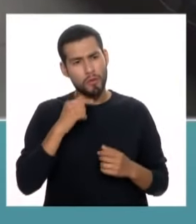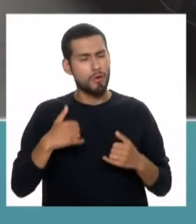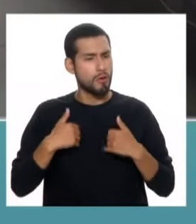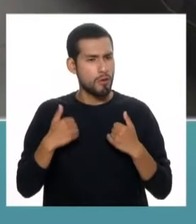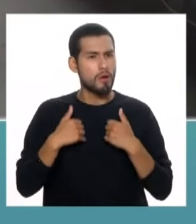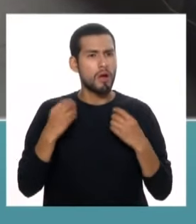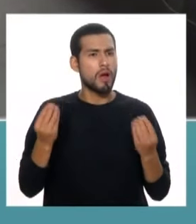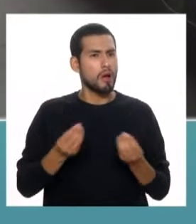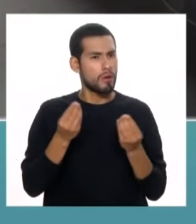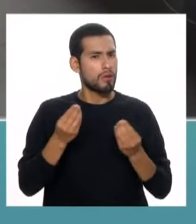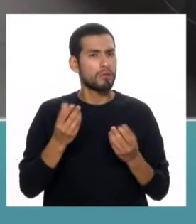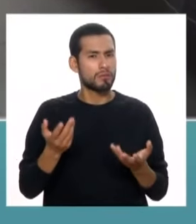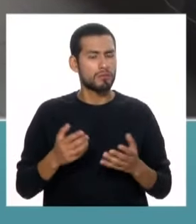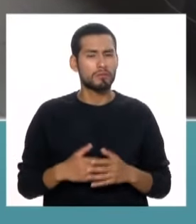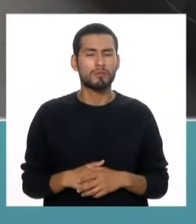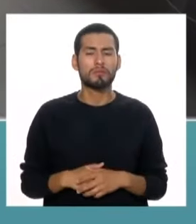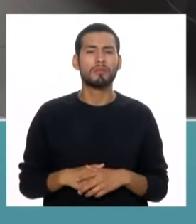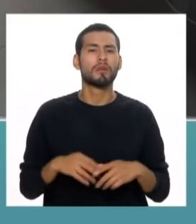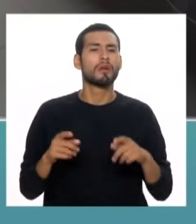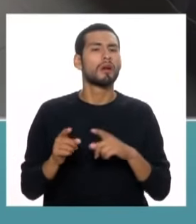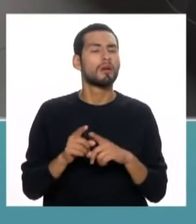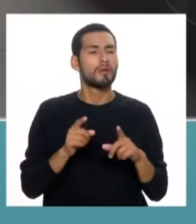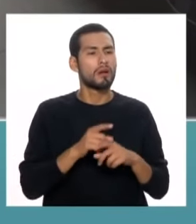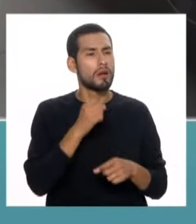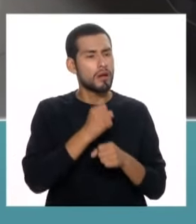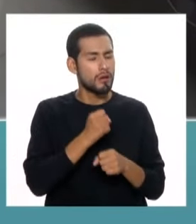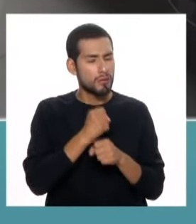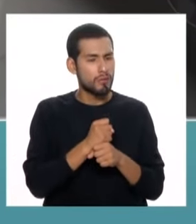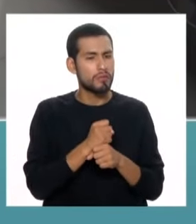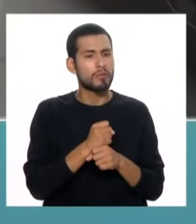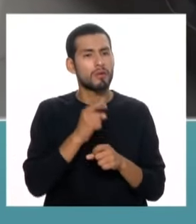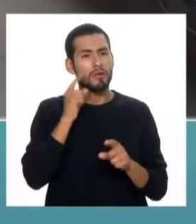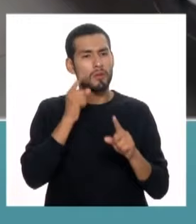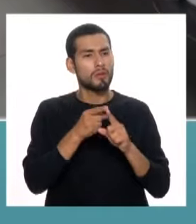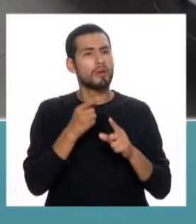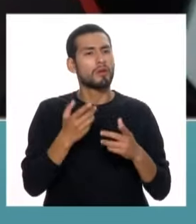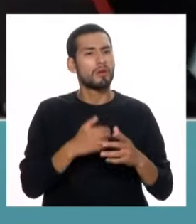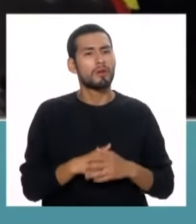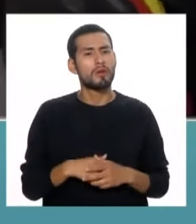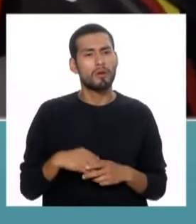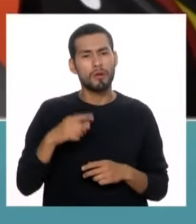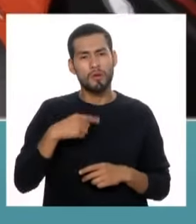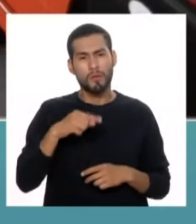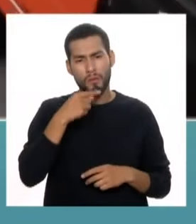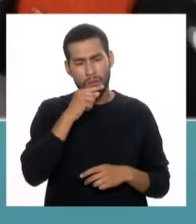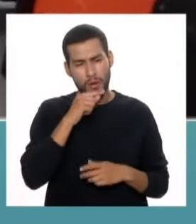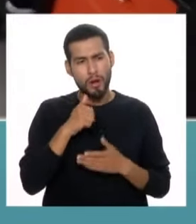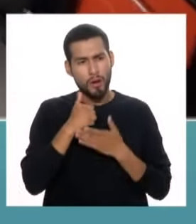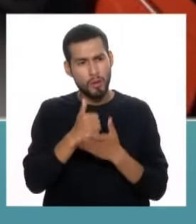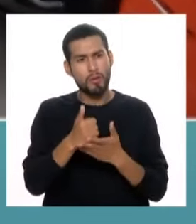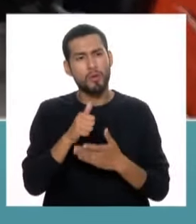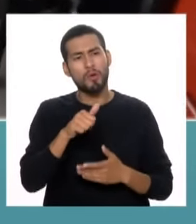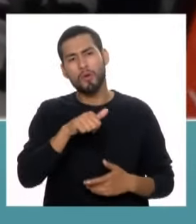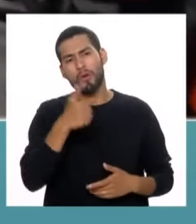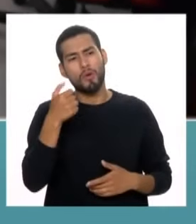jóvenes, adolescentes también, y también se trabaja con mujeres que ayudan a